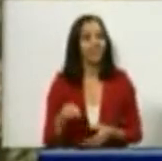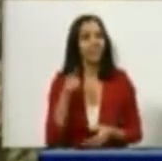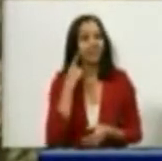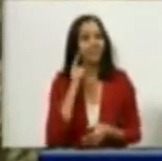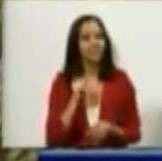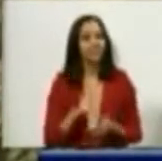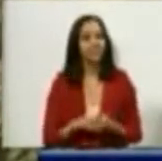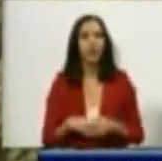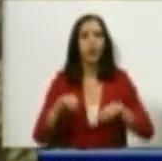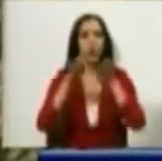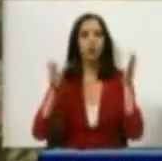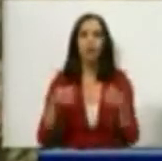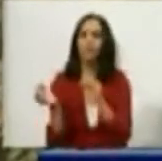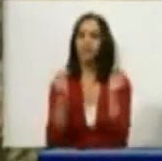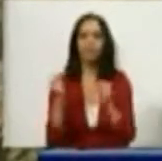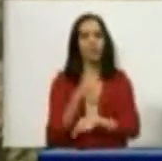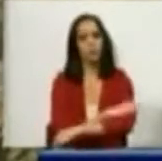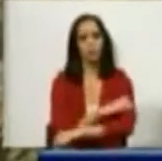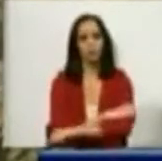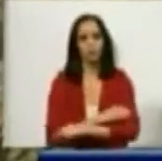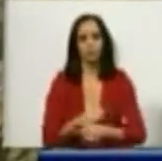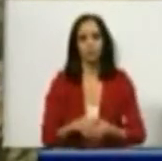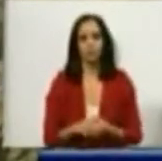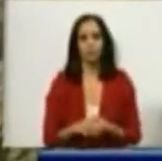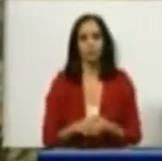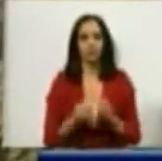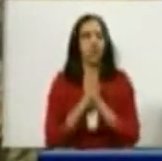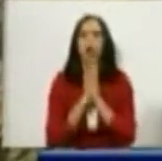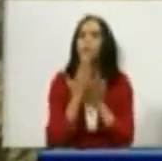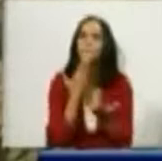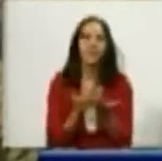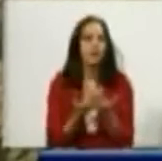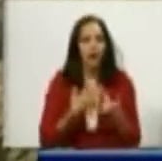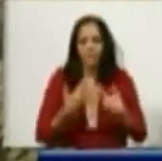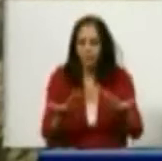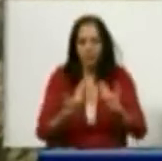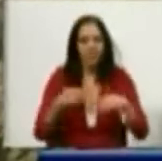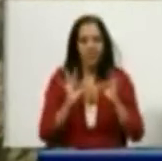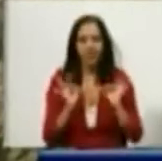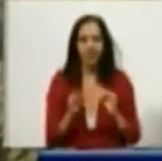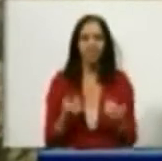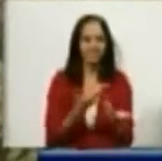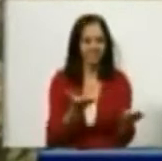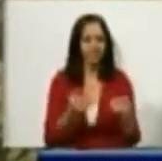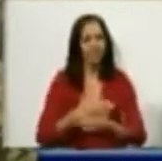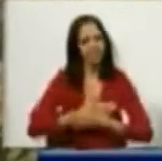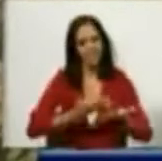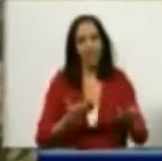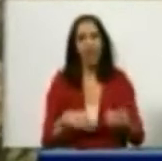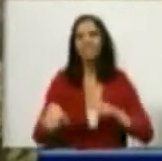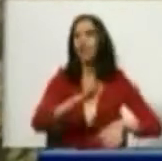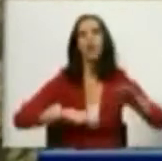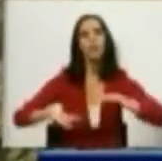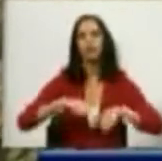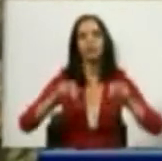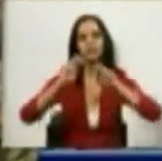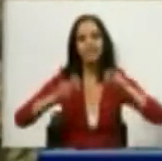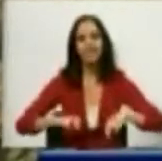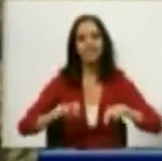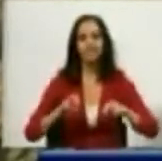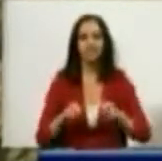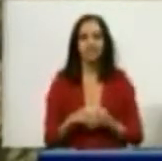una mesa de diálogo para la derecha pues te lo pido a mí no me traigas nada Tráele una mesita a ellos así sea de dominó pero que se sienten ahí